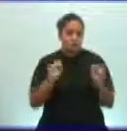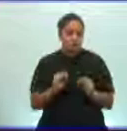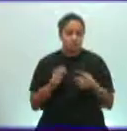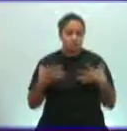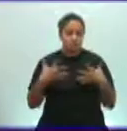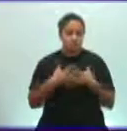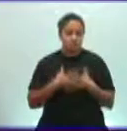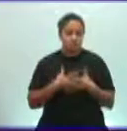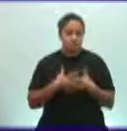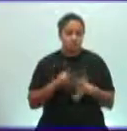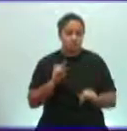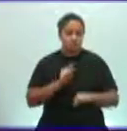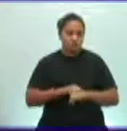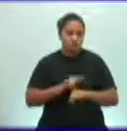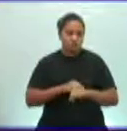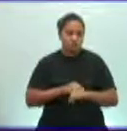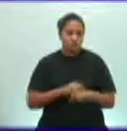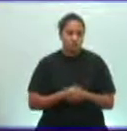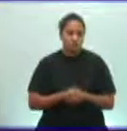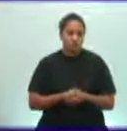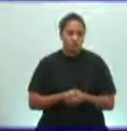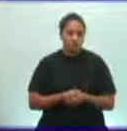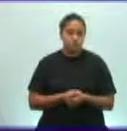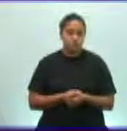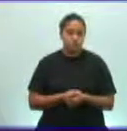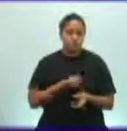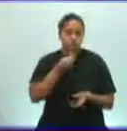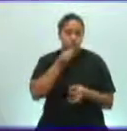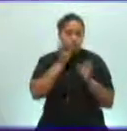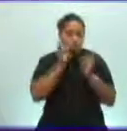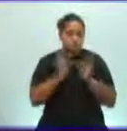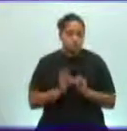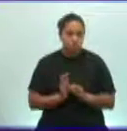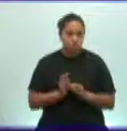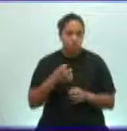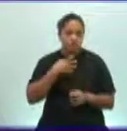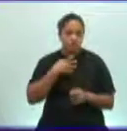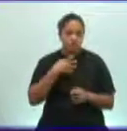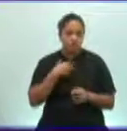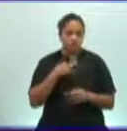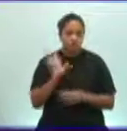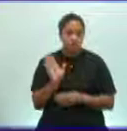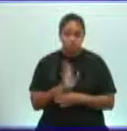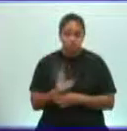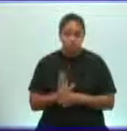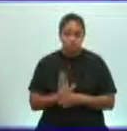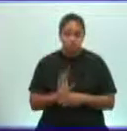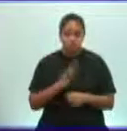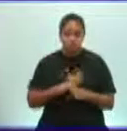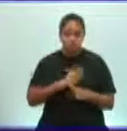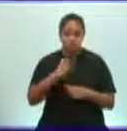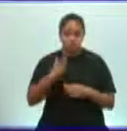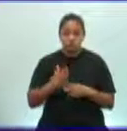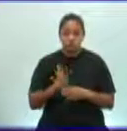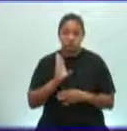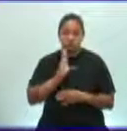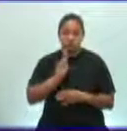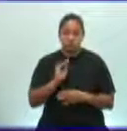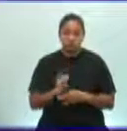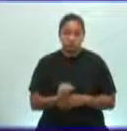el tiempo. Por supuesto, tenemos que despedirnos, no sin antes recomendarles que la disciplina y